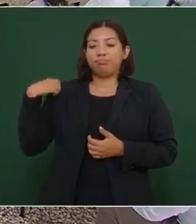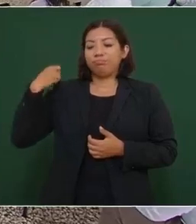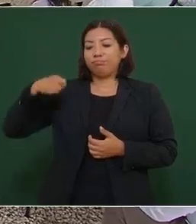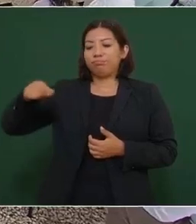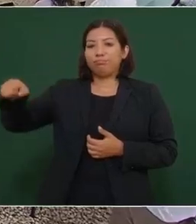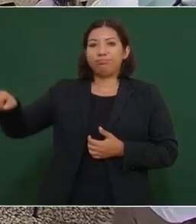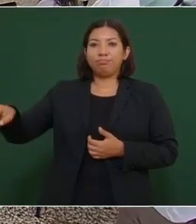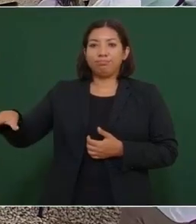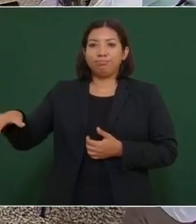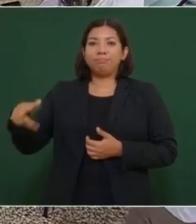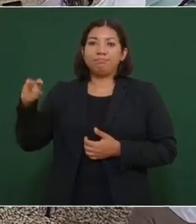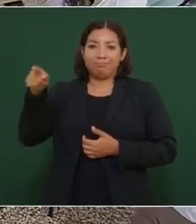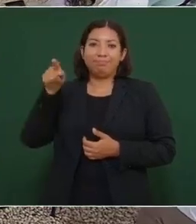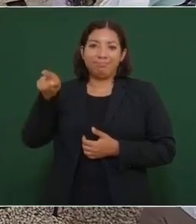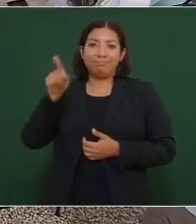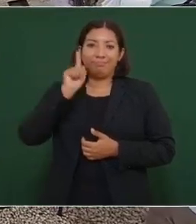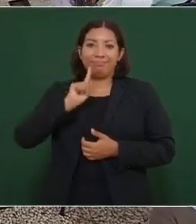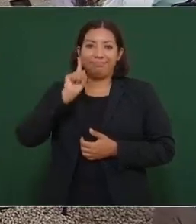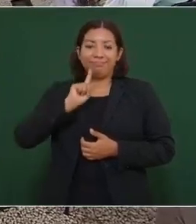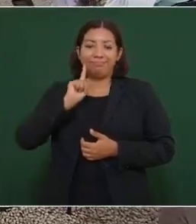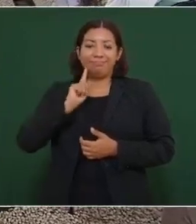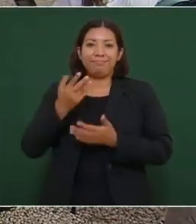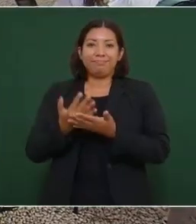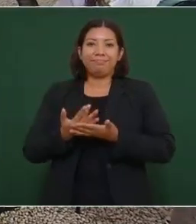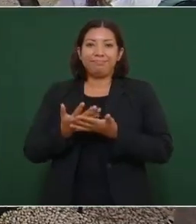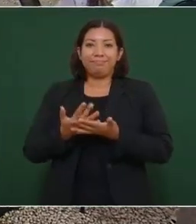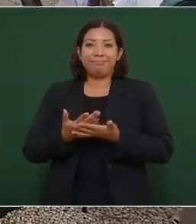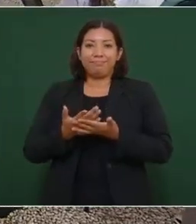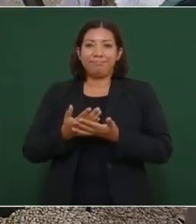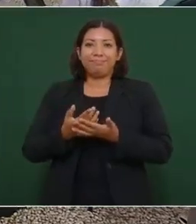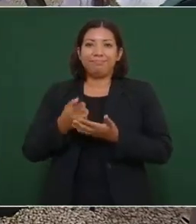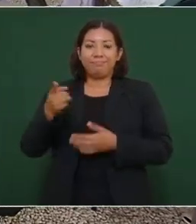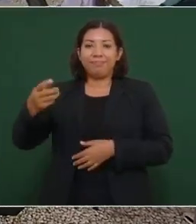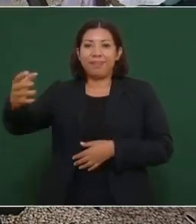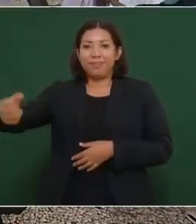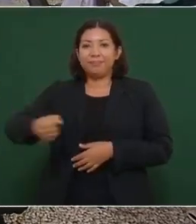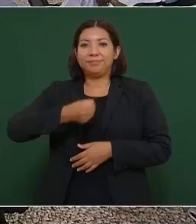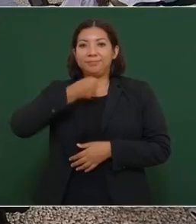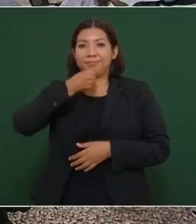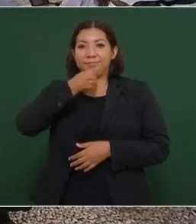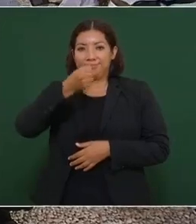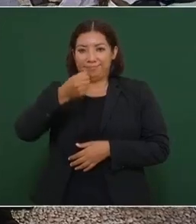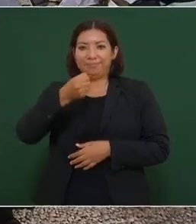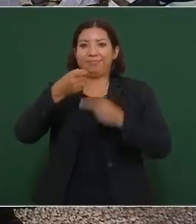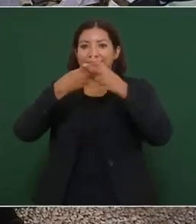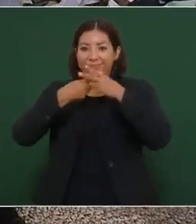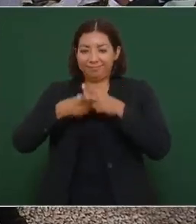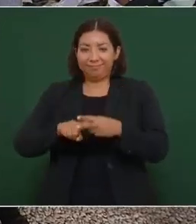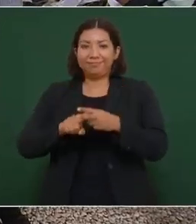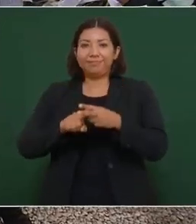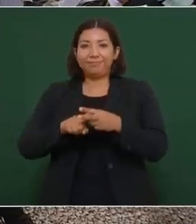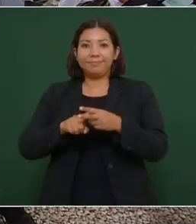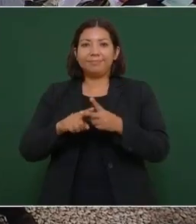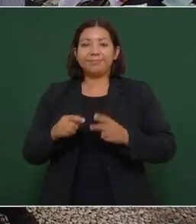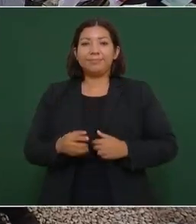y ya a ella le damos la palabra y comenzamos.